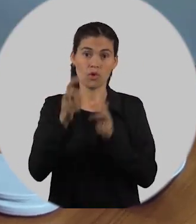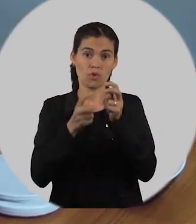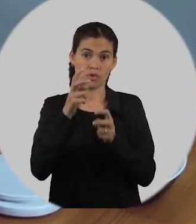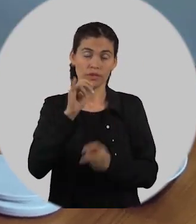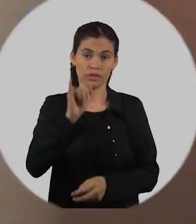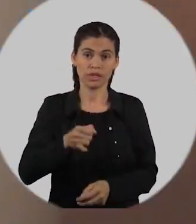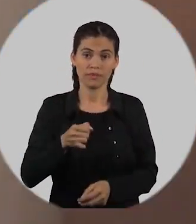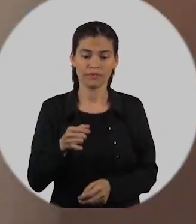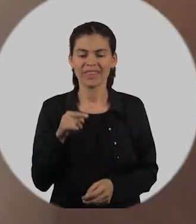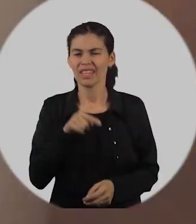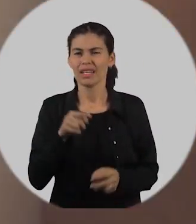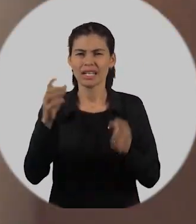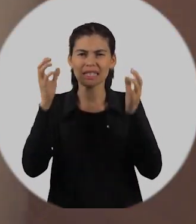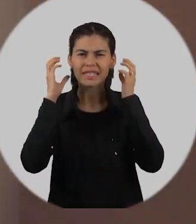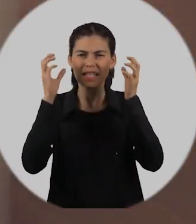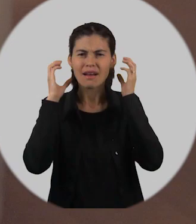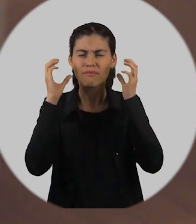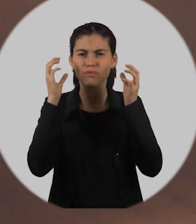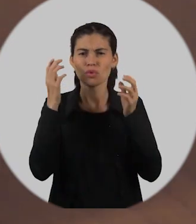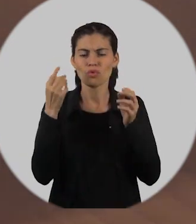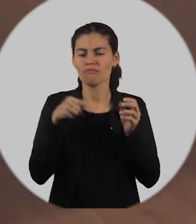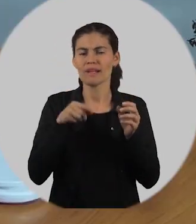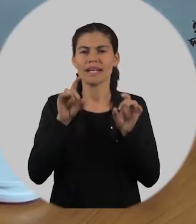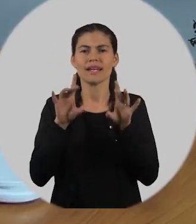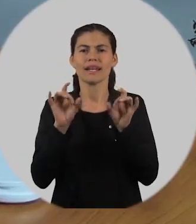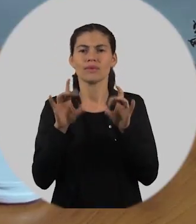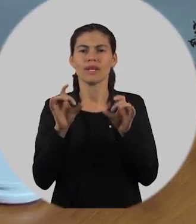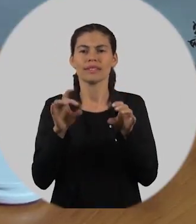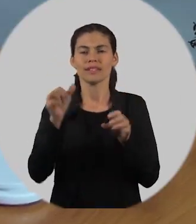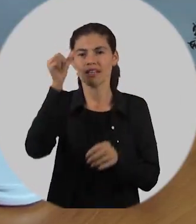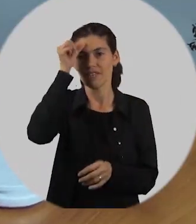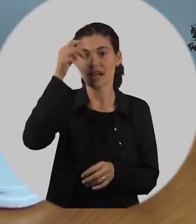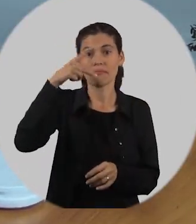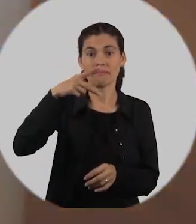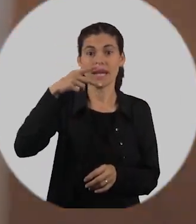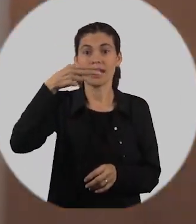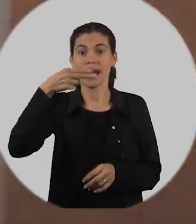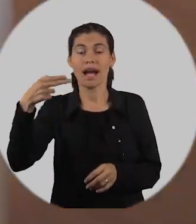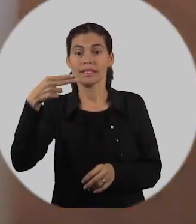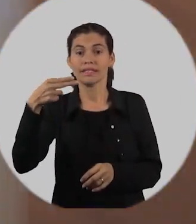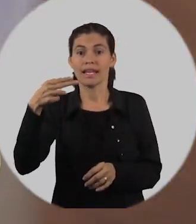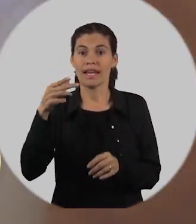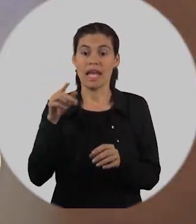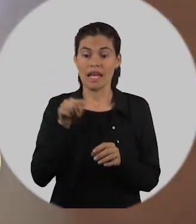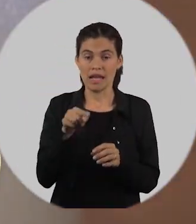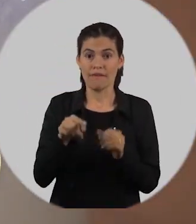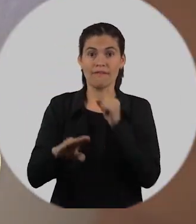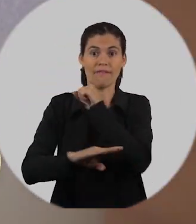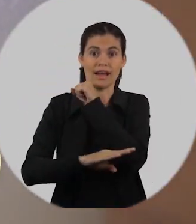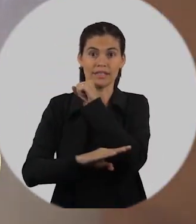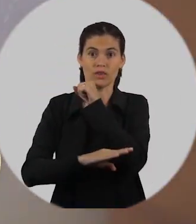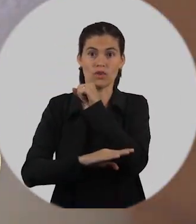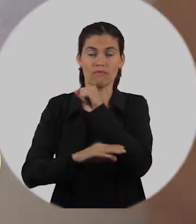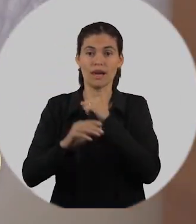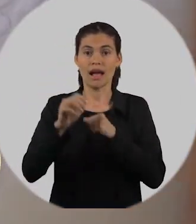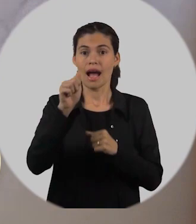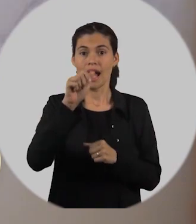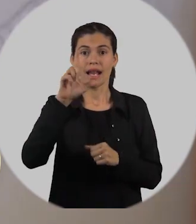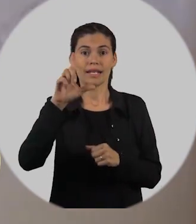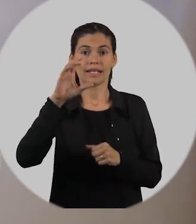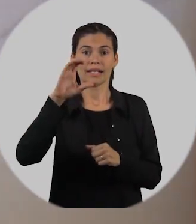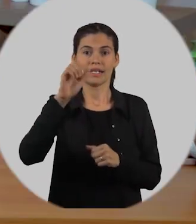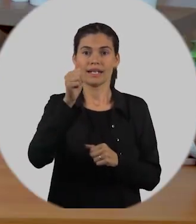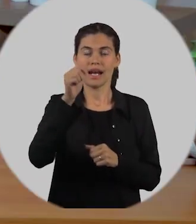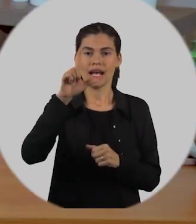elaborando. El shampoo neutro, es su pH en realidad es neutra. No es ni ácido ni alcalino. Entonces